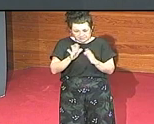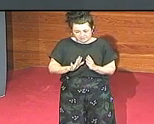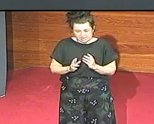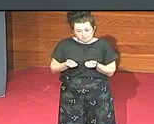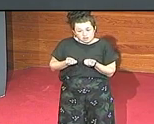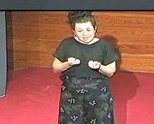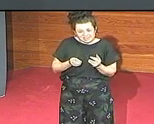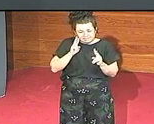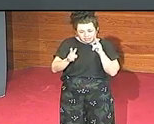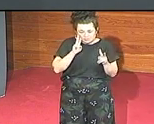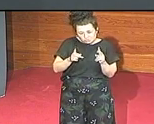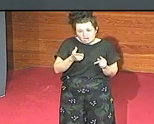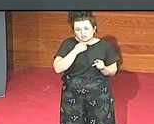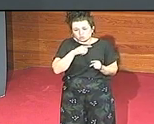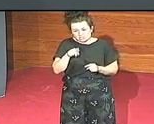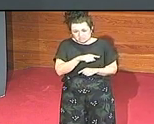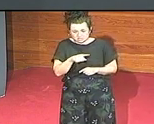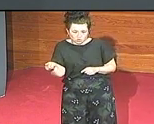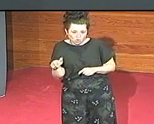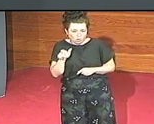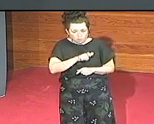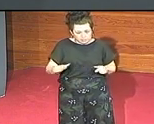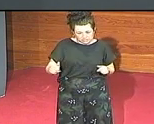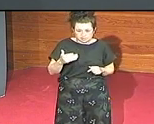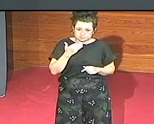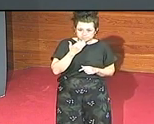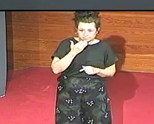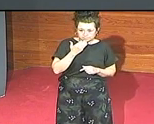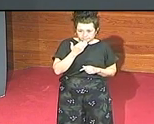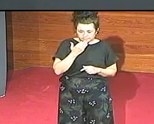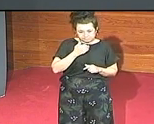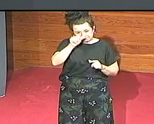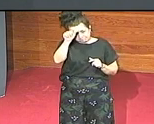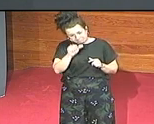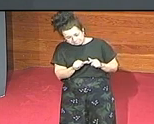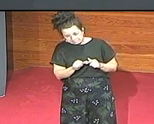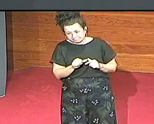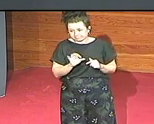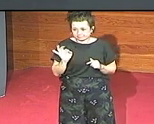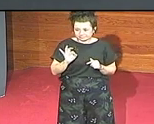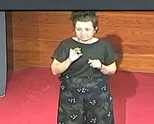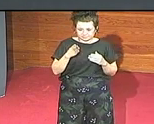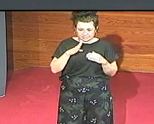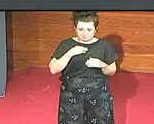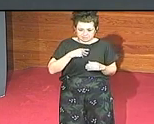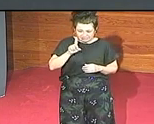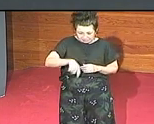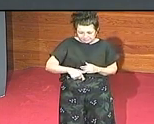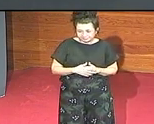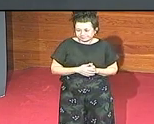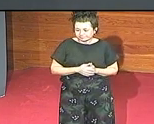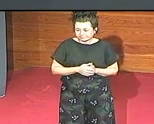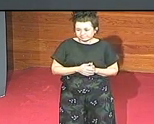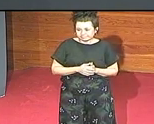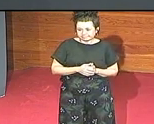pues se presta no la gente se entretiene en verla y si los del papel también todos al